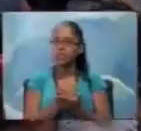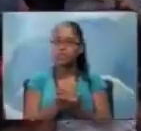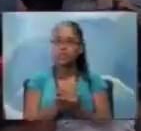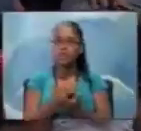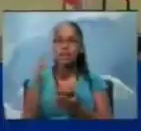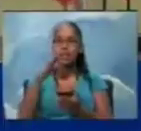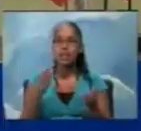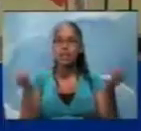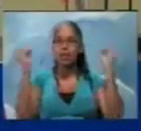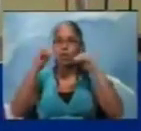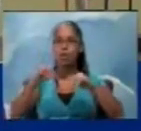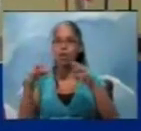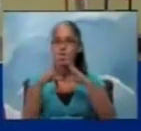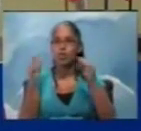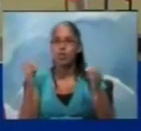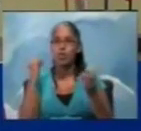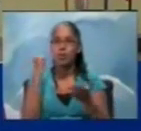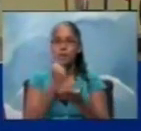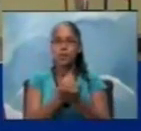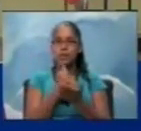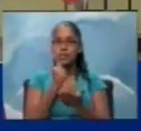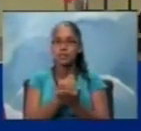¿Estás de acuerdo, mi cielito?